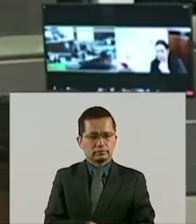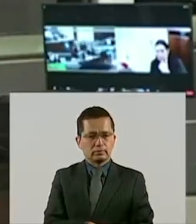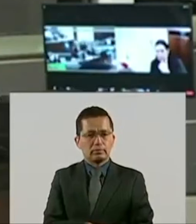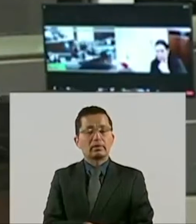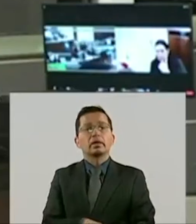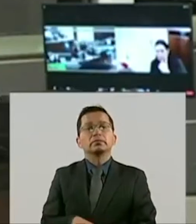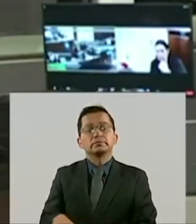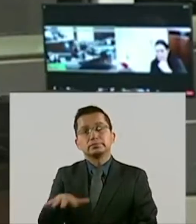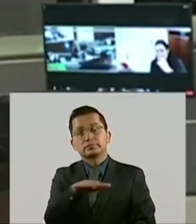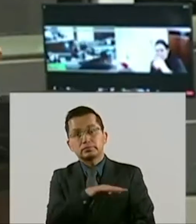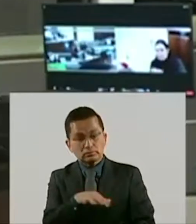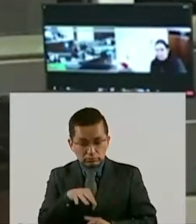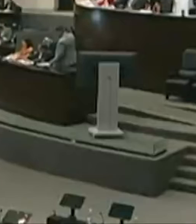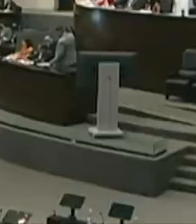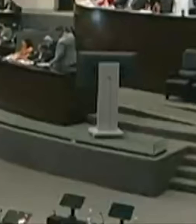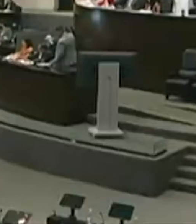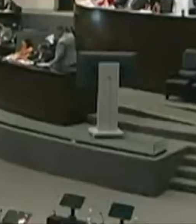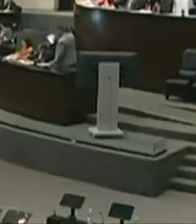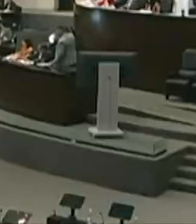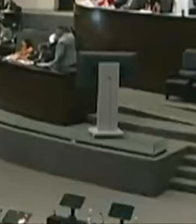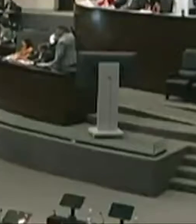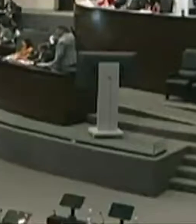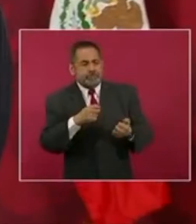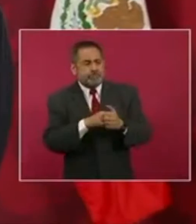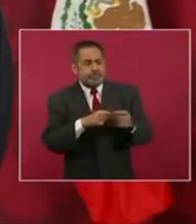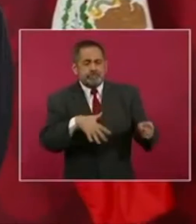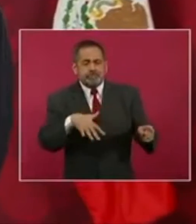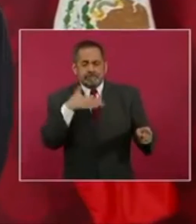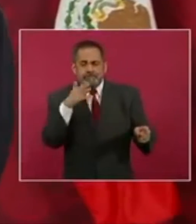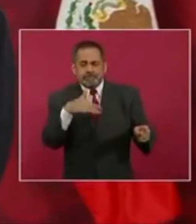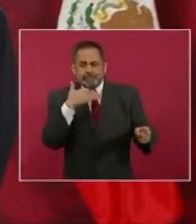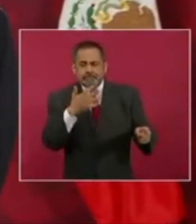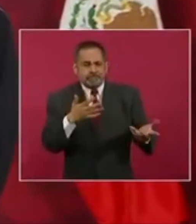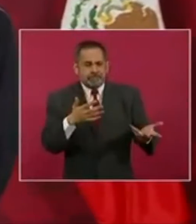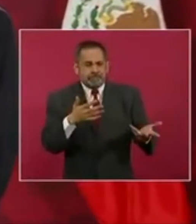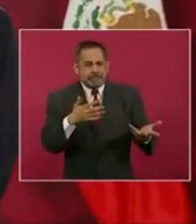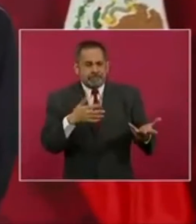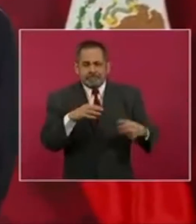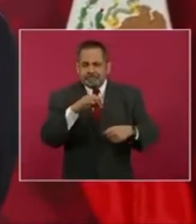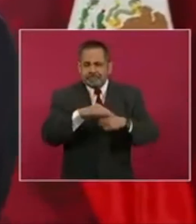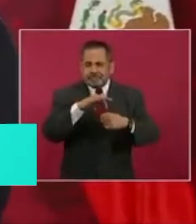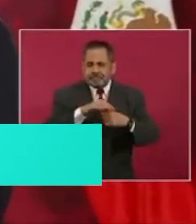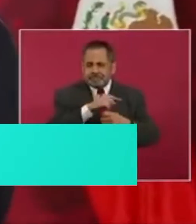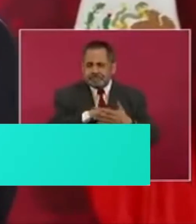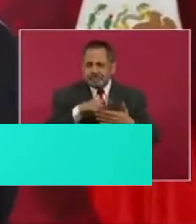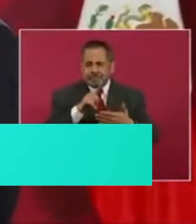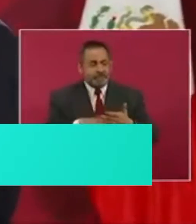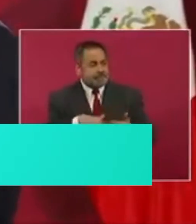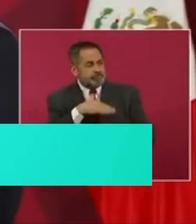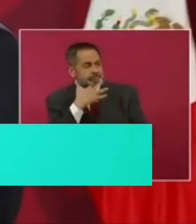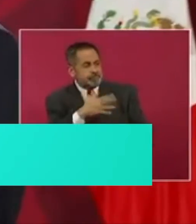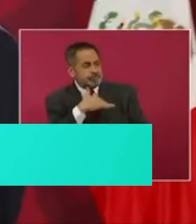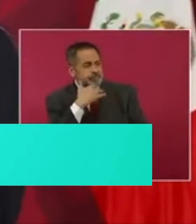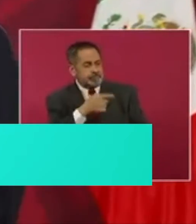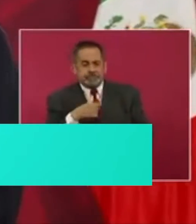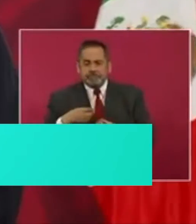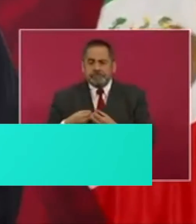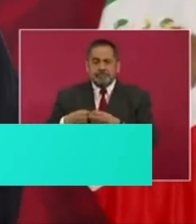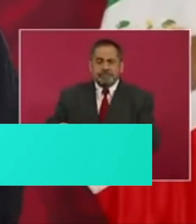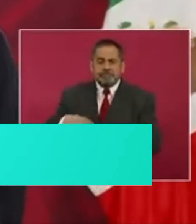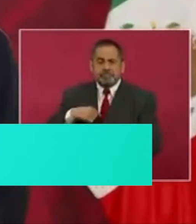y magistrados y la población será quien elija. Entonces tenemos que dejar